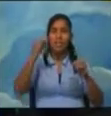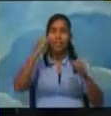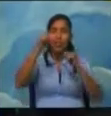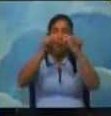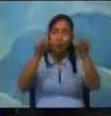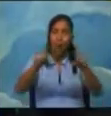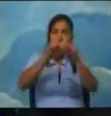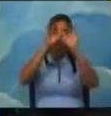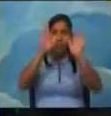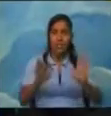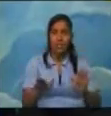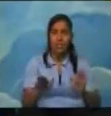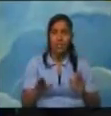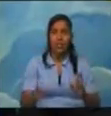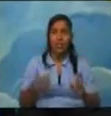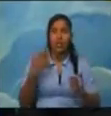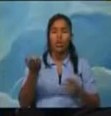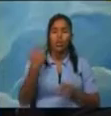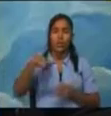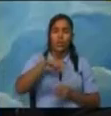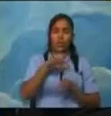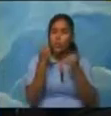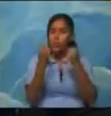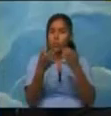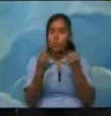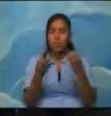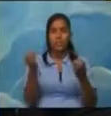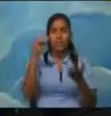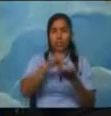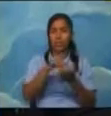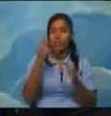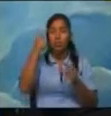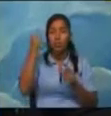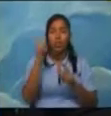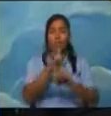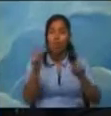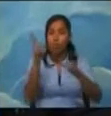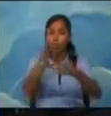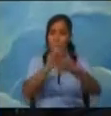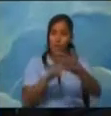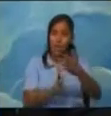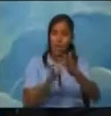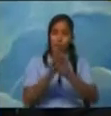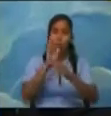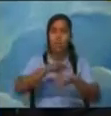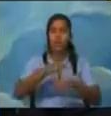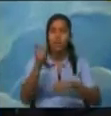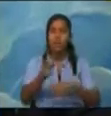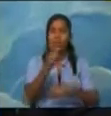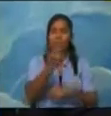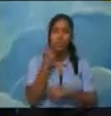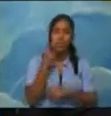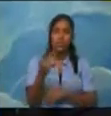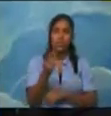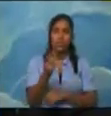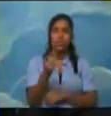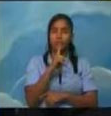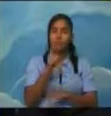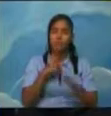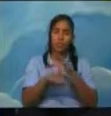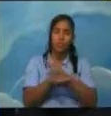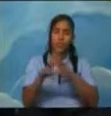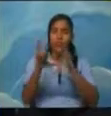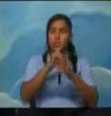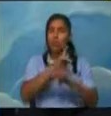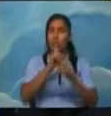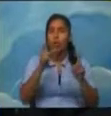idolatría, lo que nosotros muchas veces, por no leer la Escritura, sino porque alguien nos dice, y no vamos a la Escritura, no